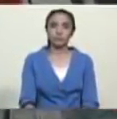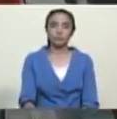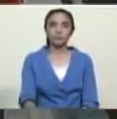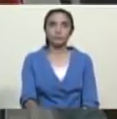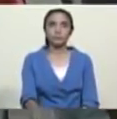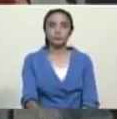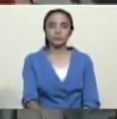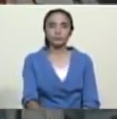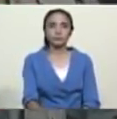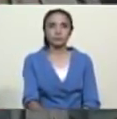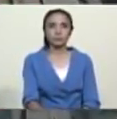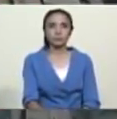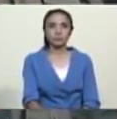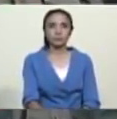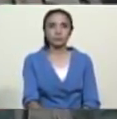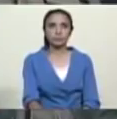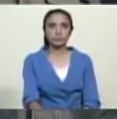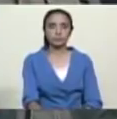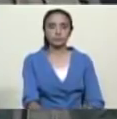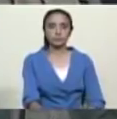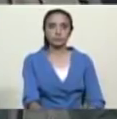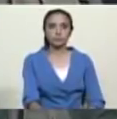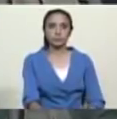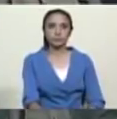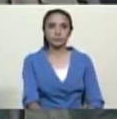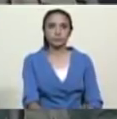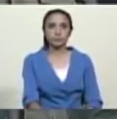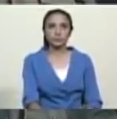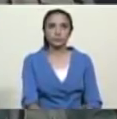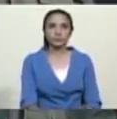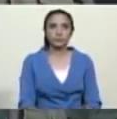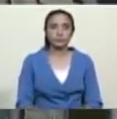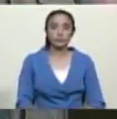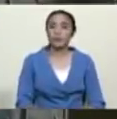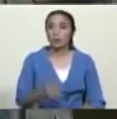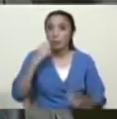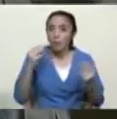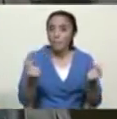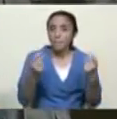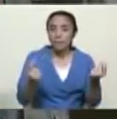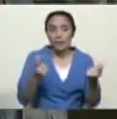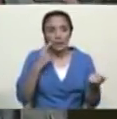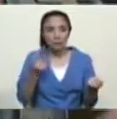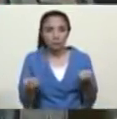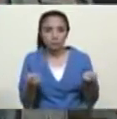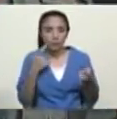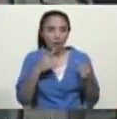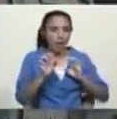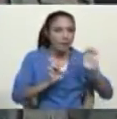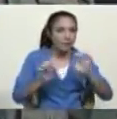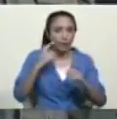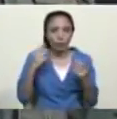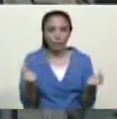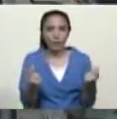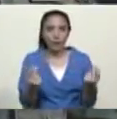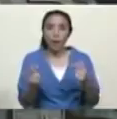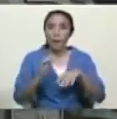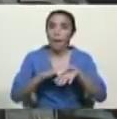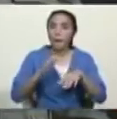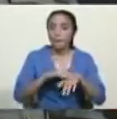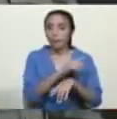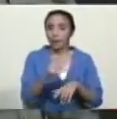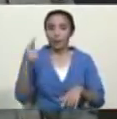pelado, que no nos descuidemos ni un instante, que estemos pendientes, porque pudieran ellos